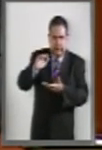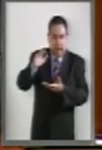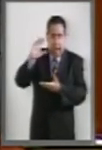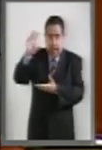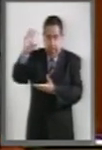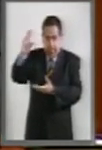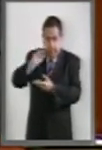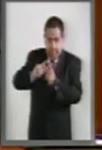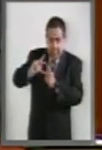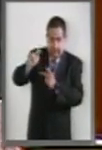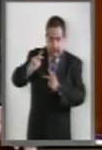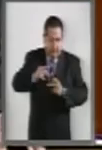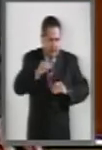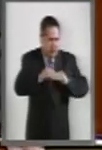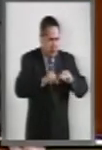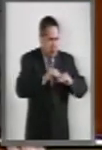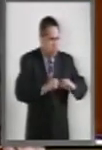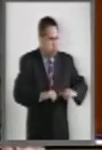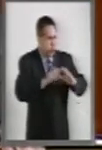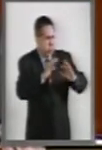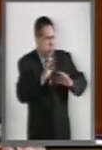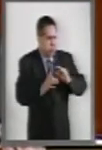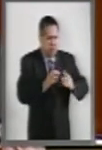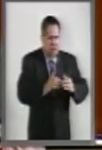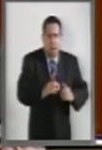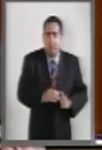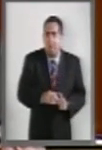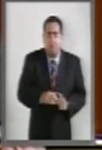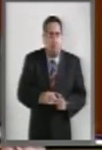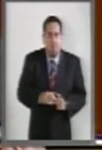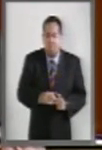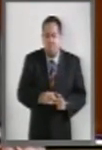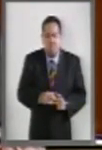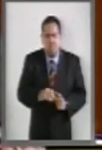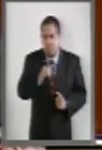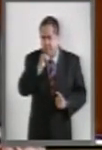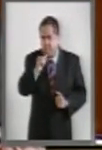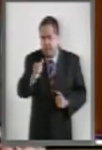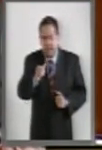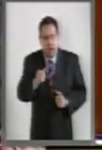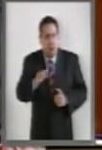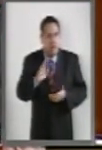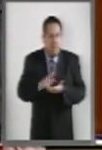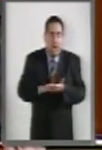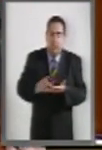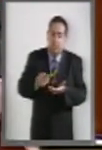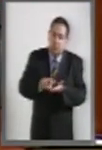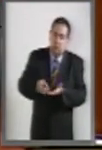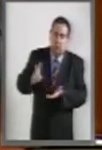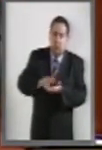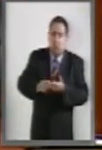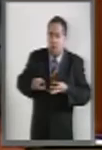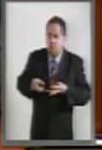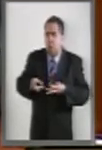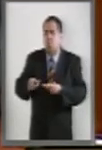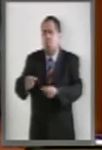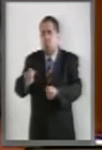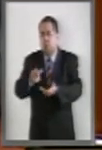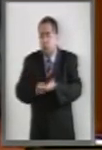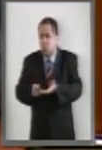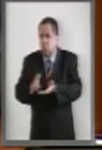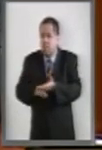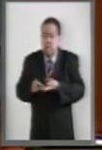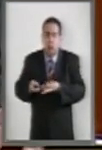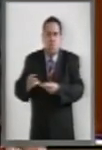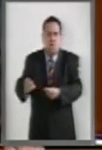infraestructura, se ha incrementado la erogación al gasto corriente, sin reducción